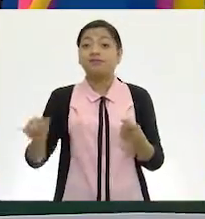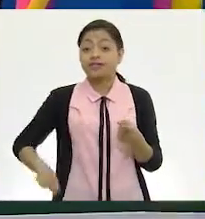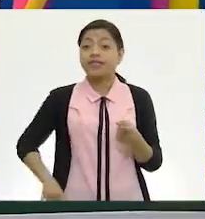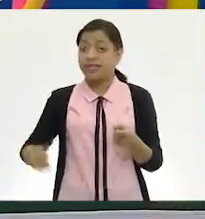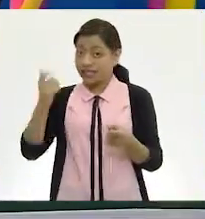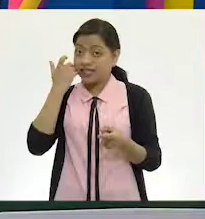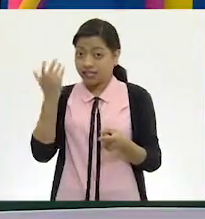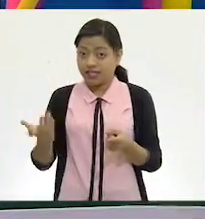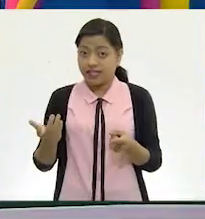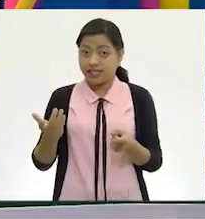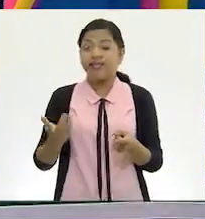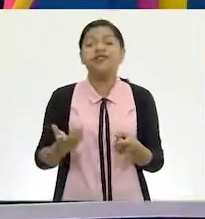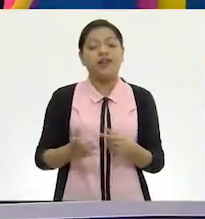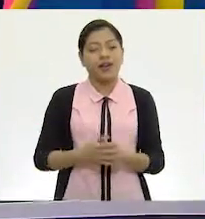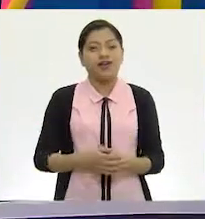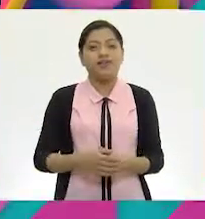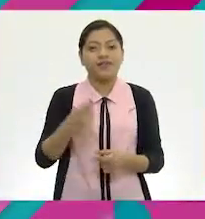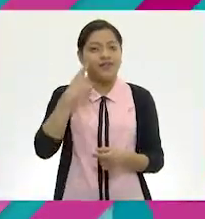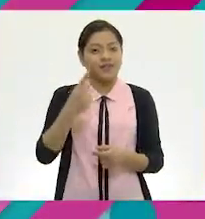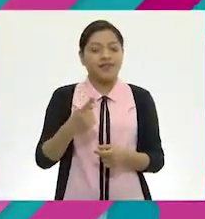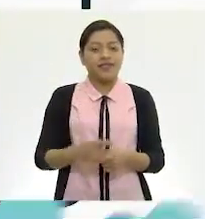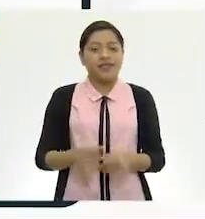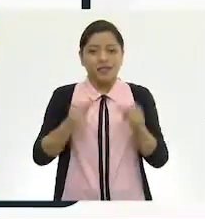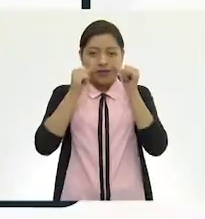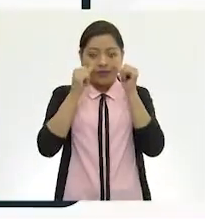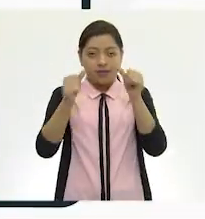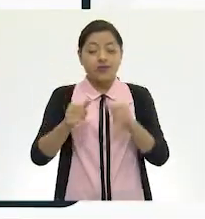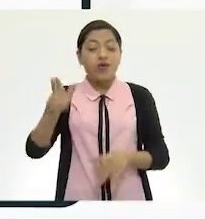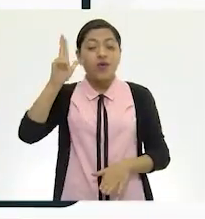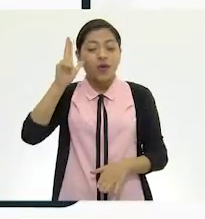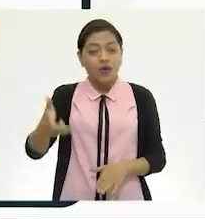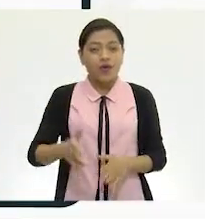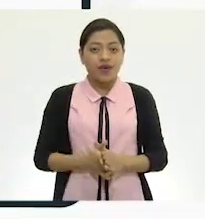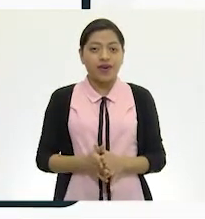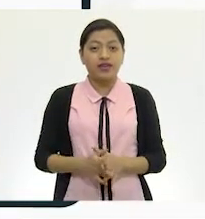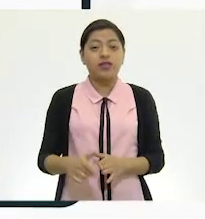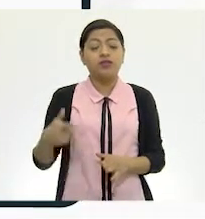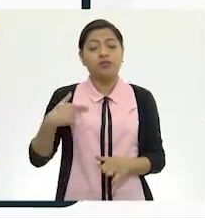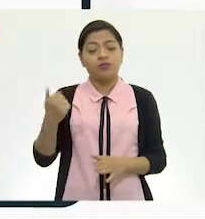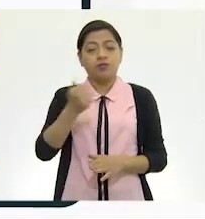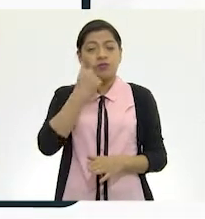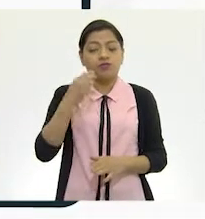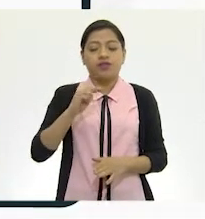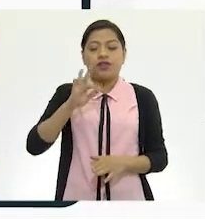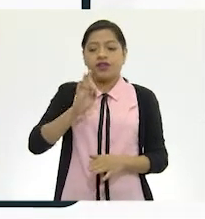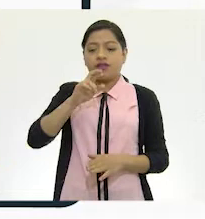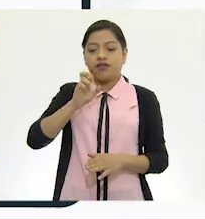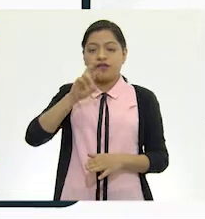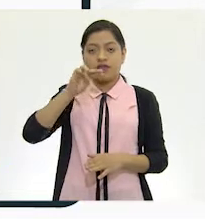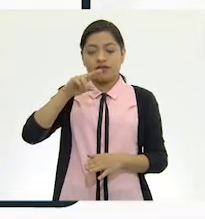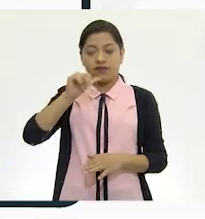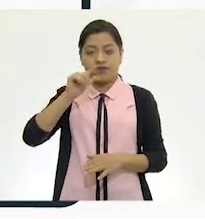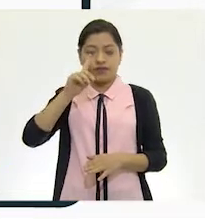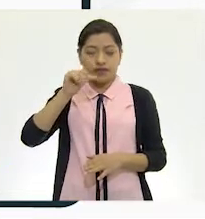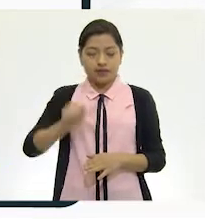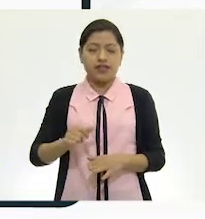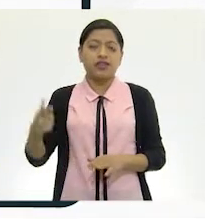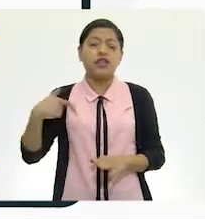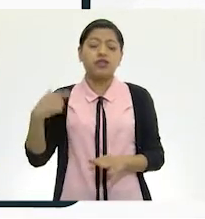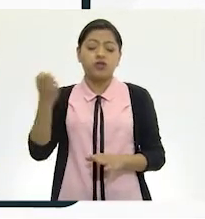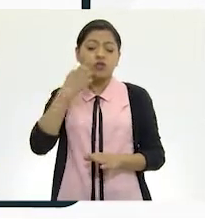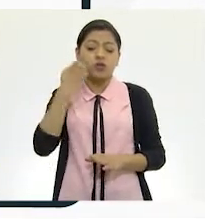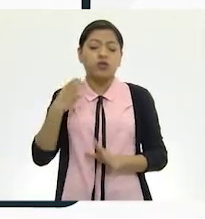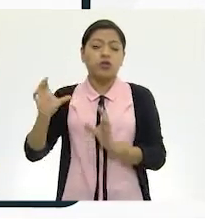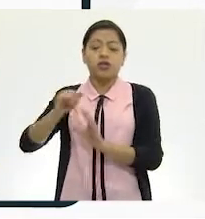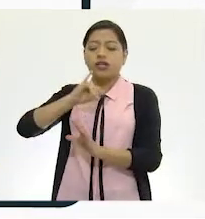Por supuesto. Vamos a escucharla. Sí. Hola, les habla la alumna Fernanda Michelle Espinosa Quintero. Pertenezco a la